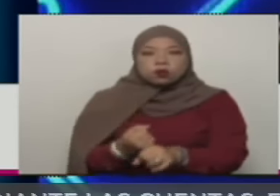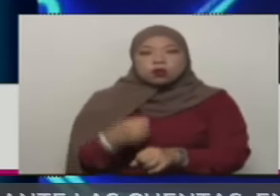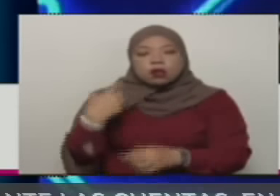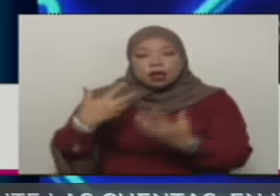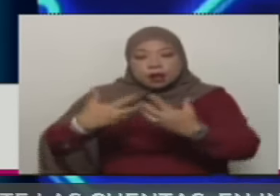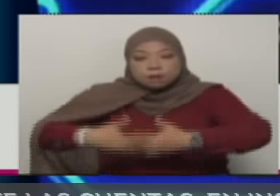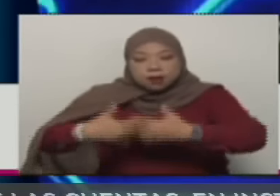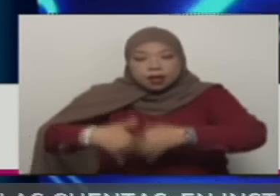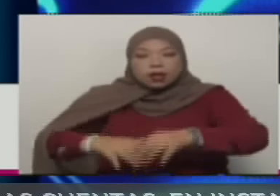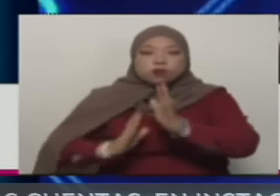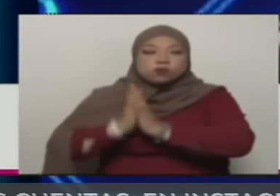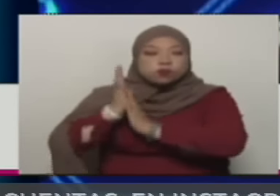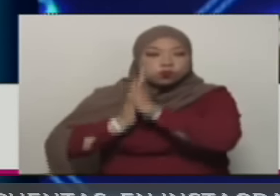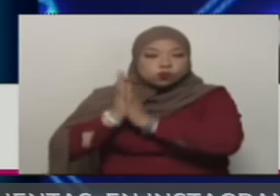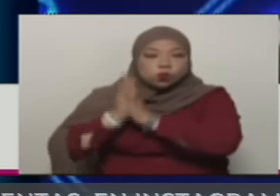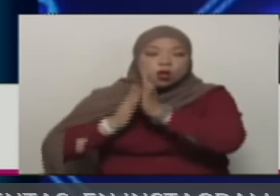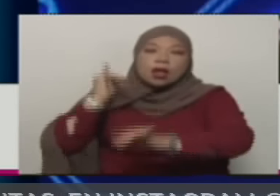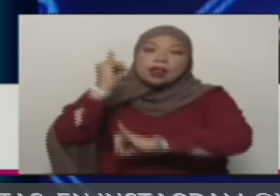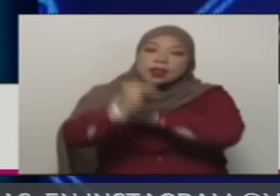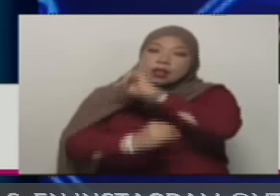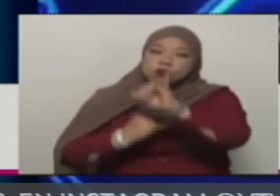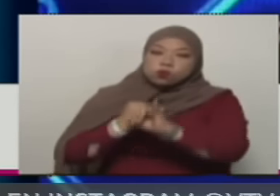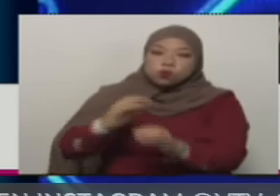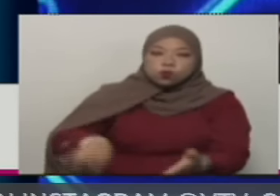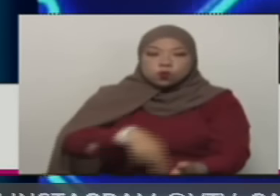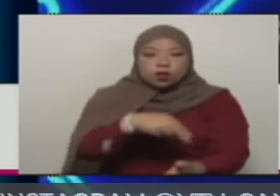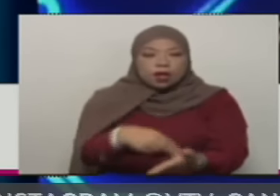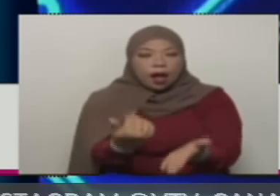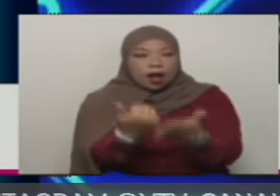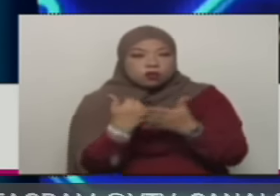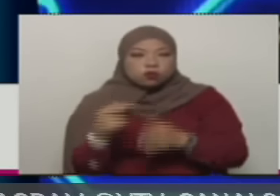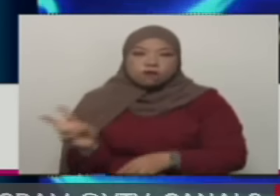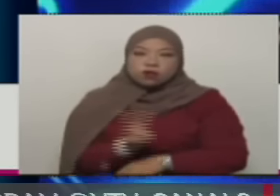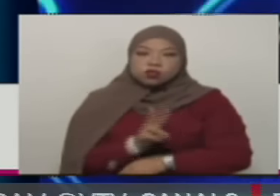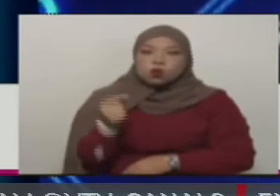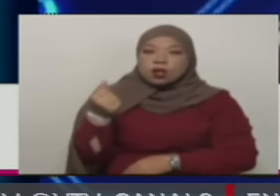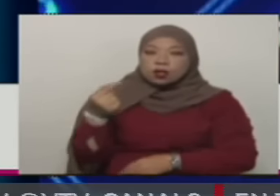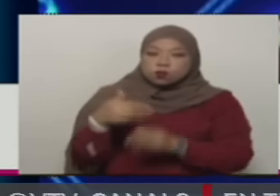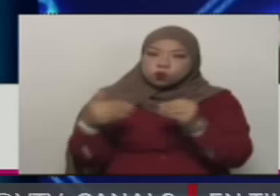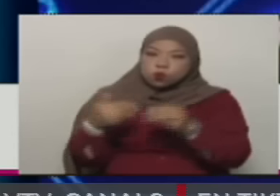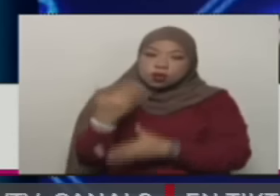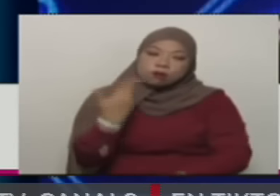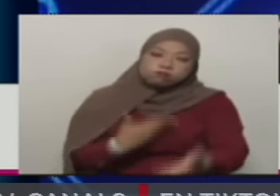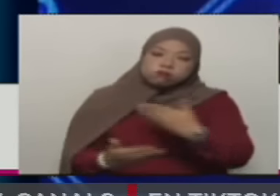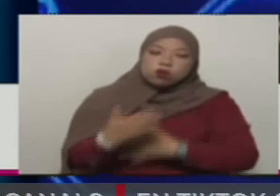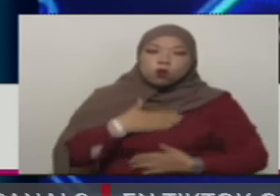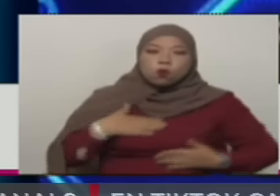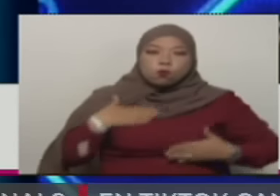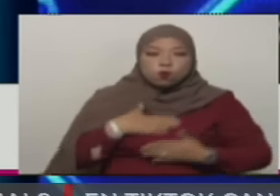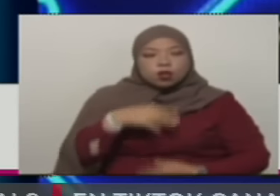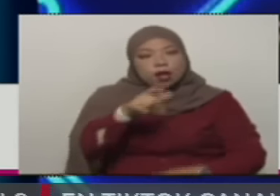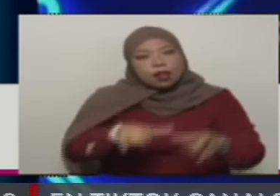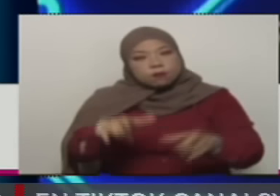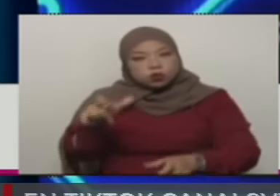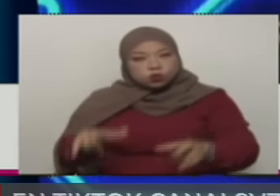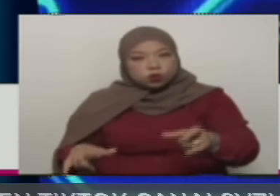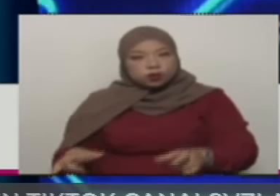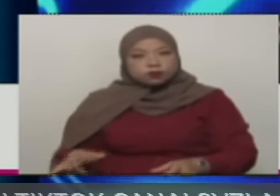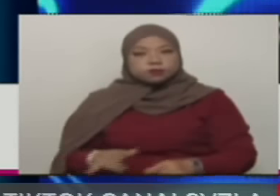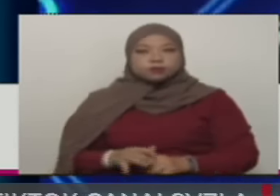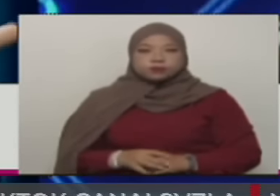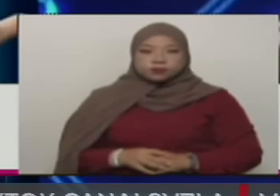grandotas, nacionales e internacionales, sigan rindiendo frutos, sigan avanzando. Y nosotros cuidar